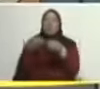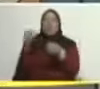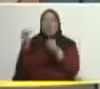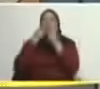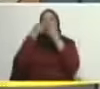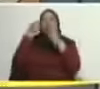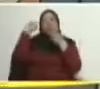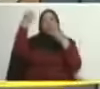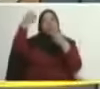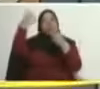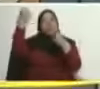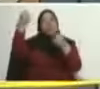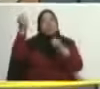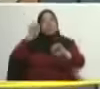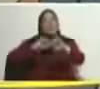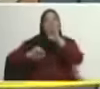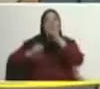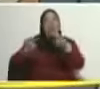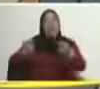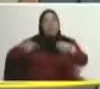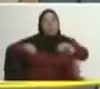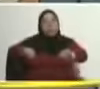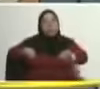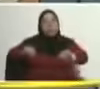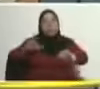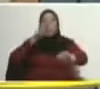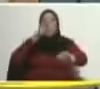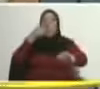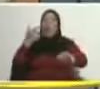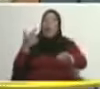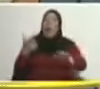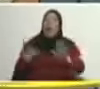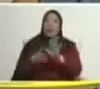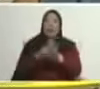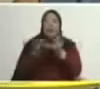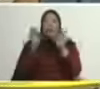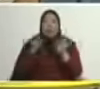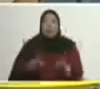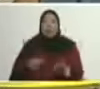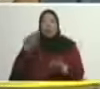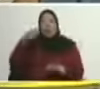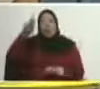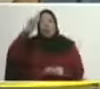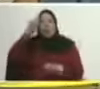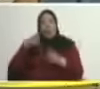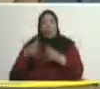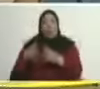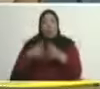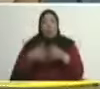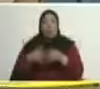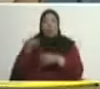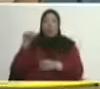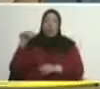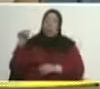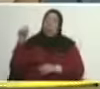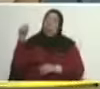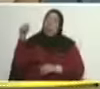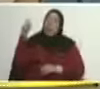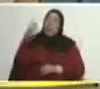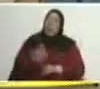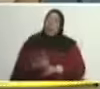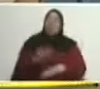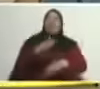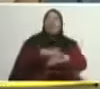luchando en contra del bloqueo ilegal que ha sido impuesto a Cuba por los Estados Unidos de América.